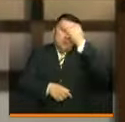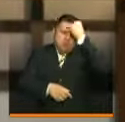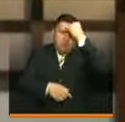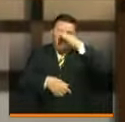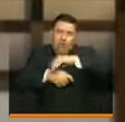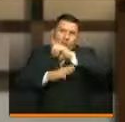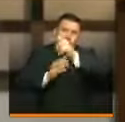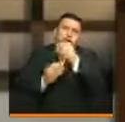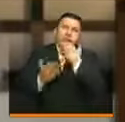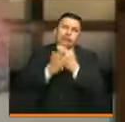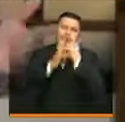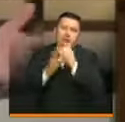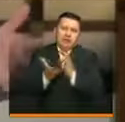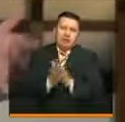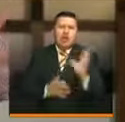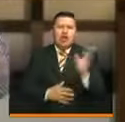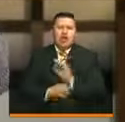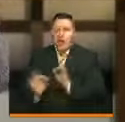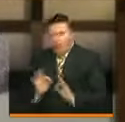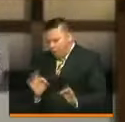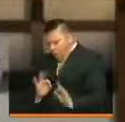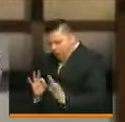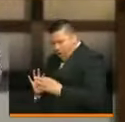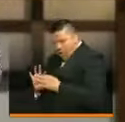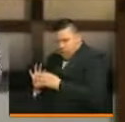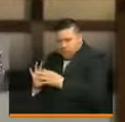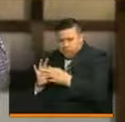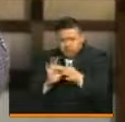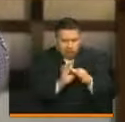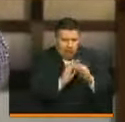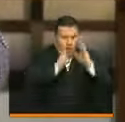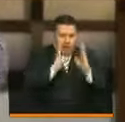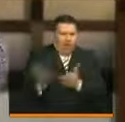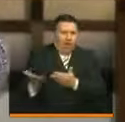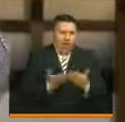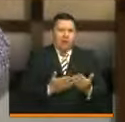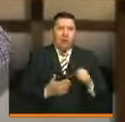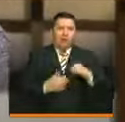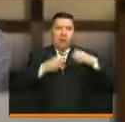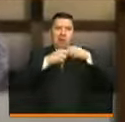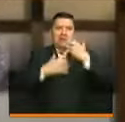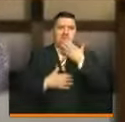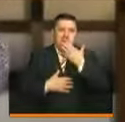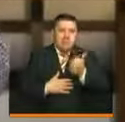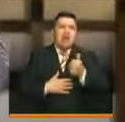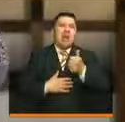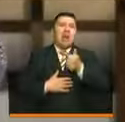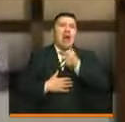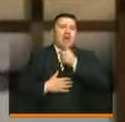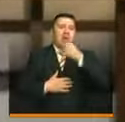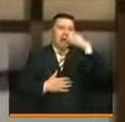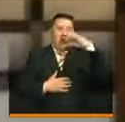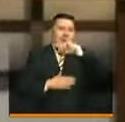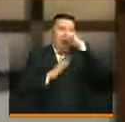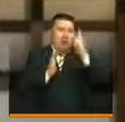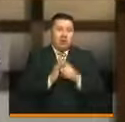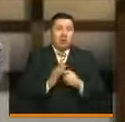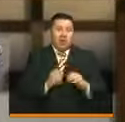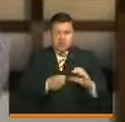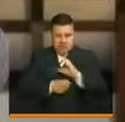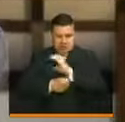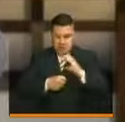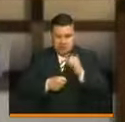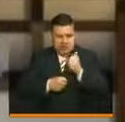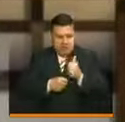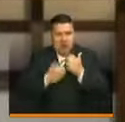en todo el territorio y a todas las cadenas logísticas que han venido operando. Tenemos energía, tenemos abastecimiento, las ciudades han